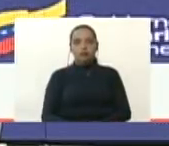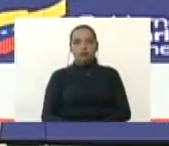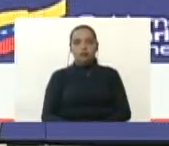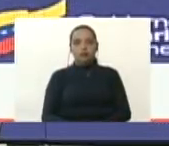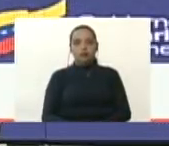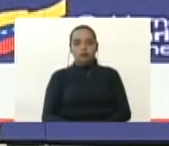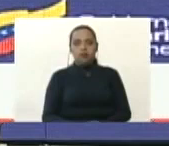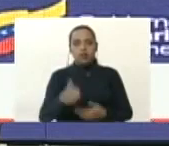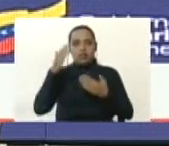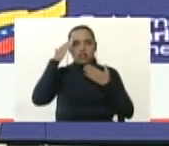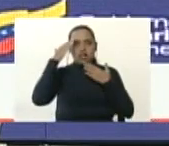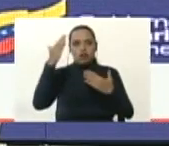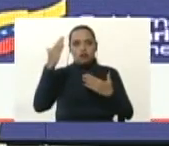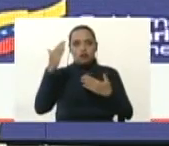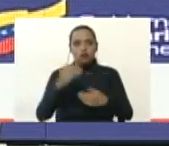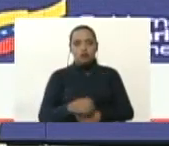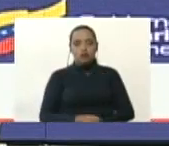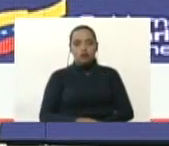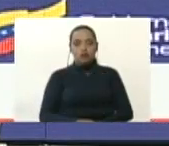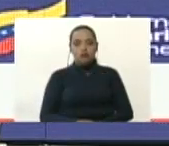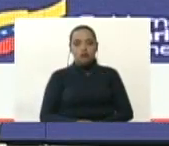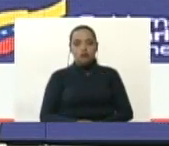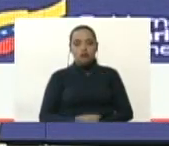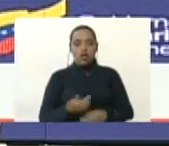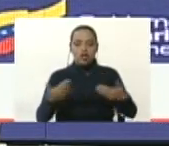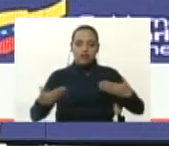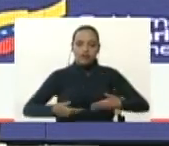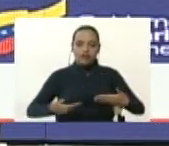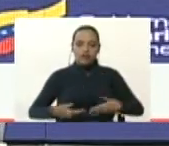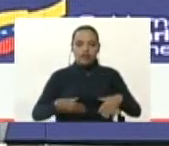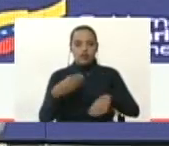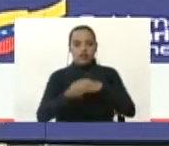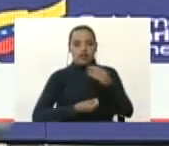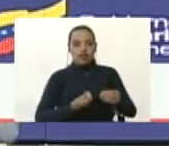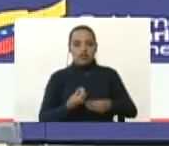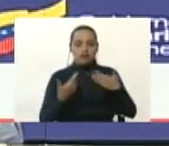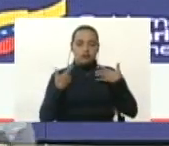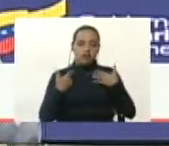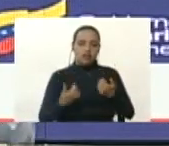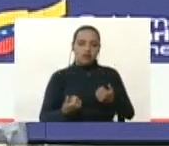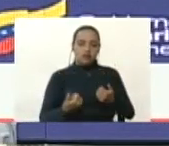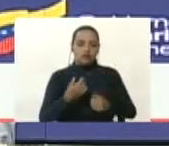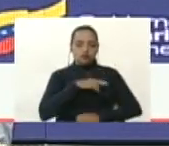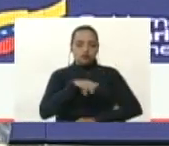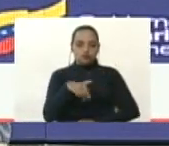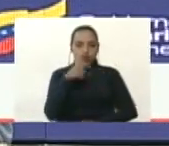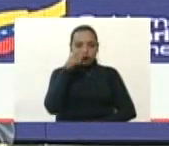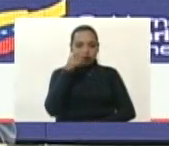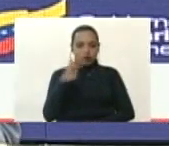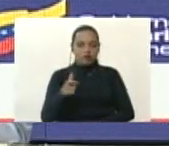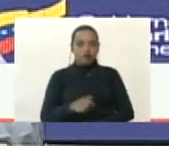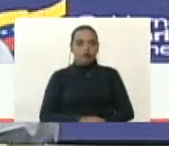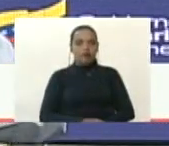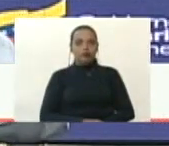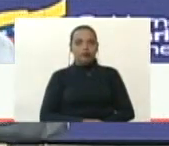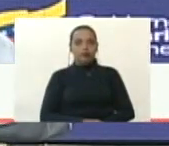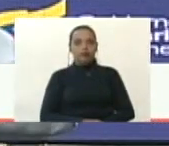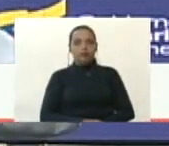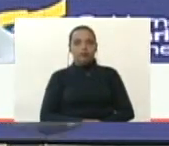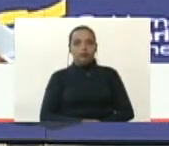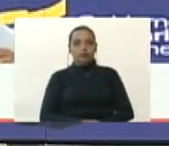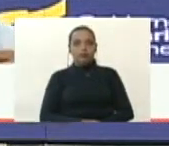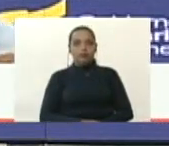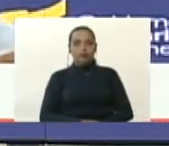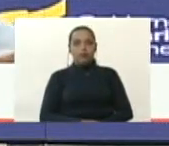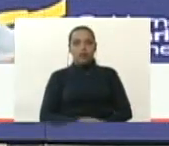Nuestro saludo y reconocimiento al esfuerzo que hacen por la salud de nuestro pueblo. Bueno, y hay que integrar